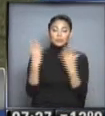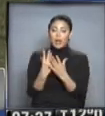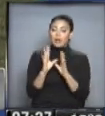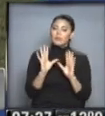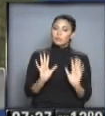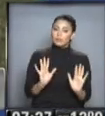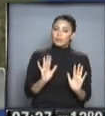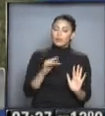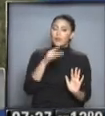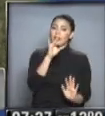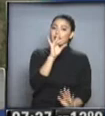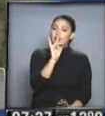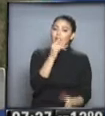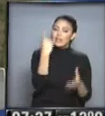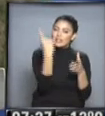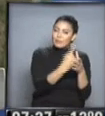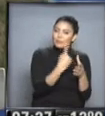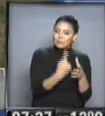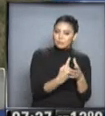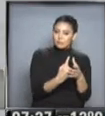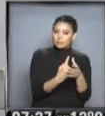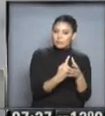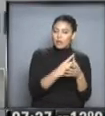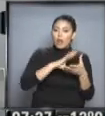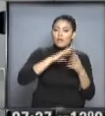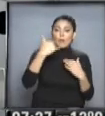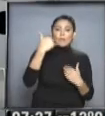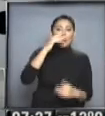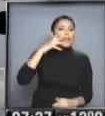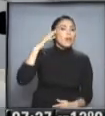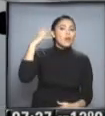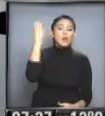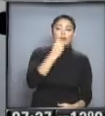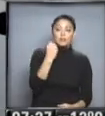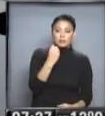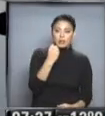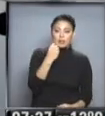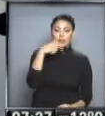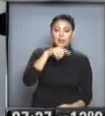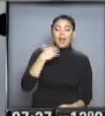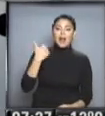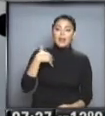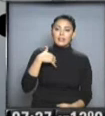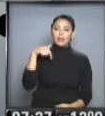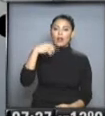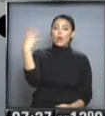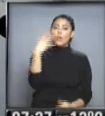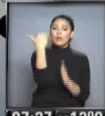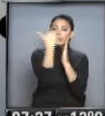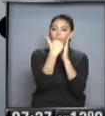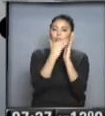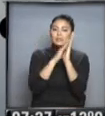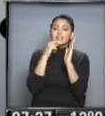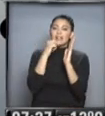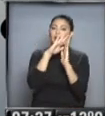aunque de difícil explotación. La potencialidad de Vaca Muerta ubica a la Argentina en el cuarto lugar en el